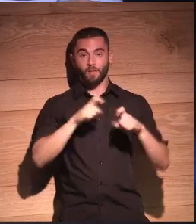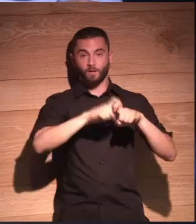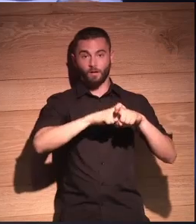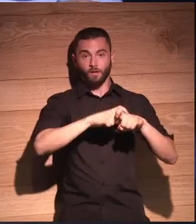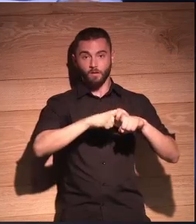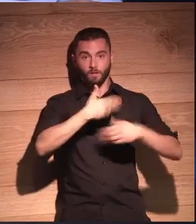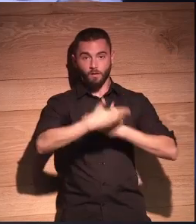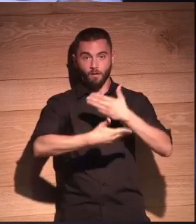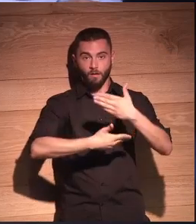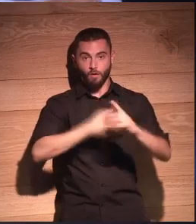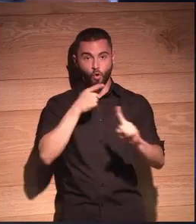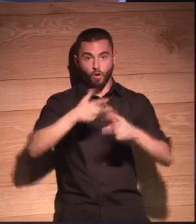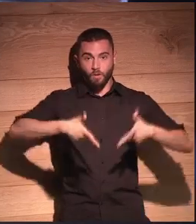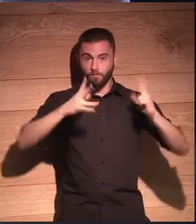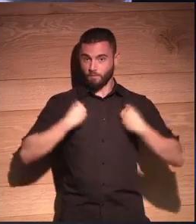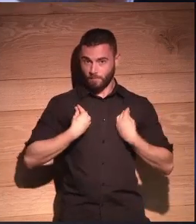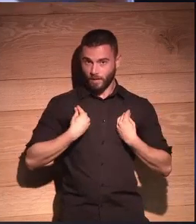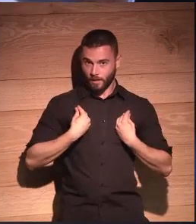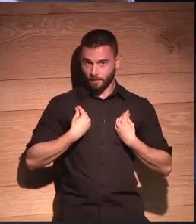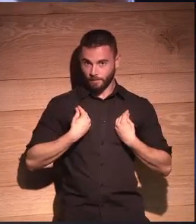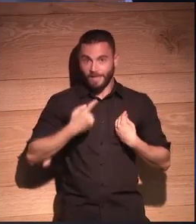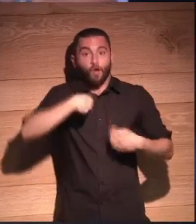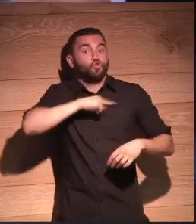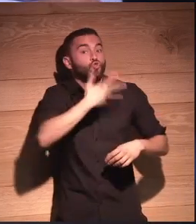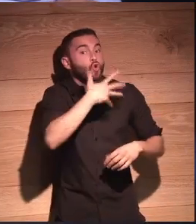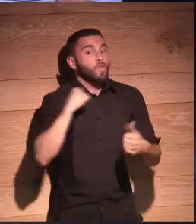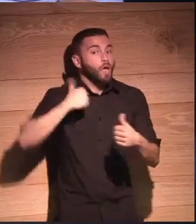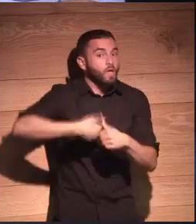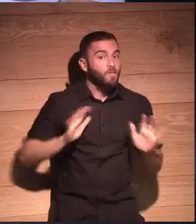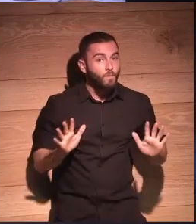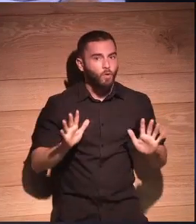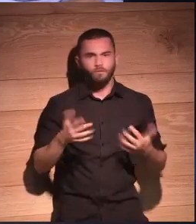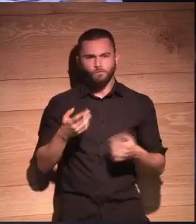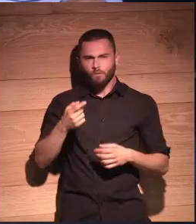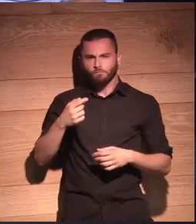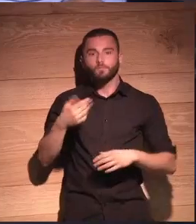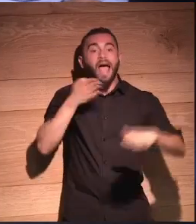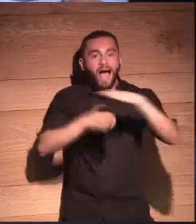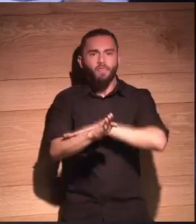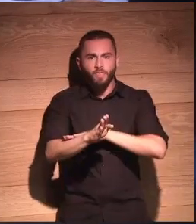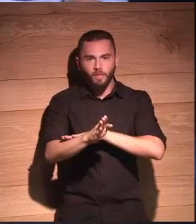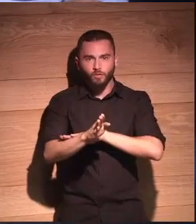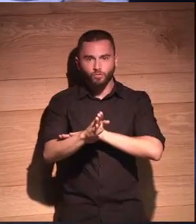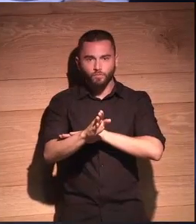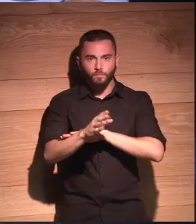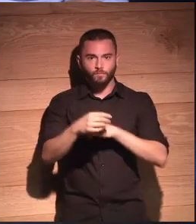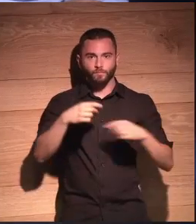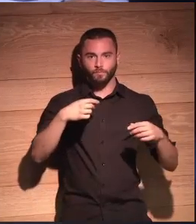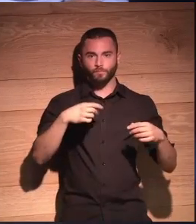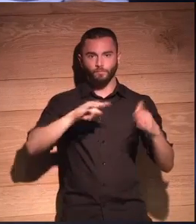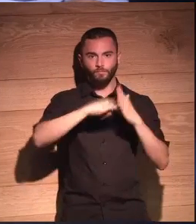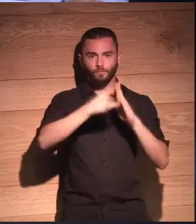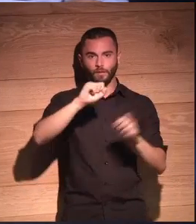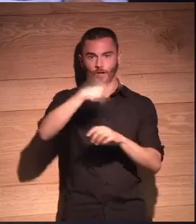condiciones para poder vivir. Que conocemos hasta ahora. No. O sea, a la que tenemos acceso. O sea, el resto de cuerpos del sistema solar